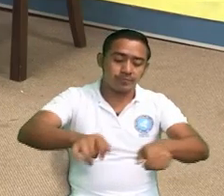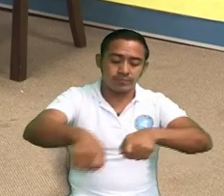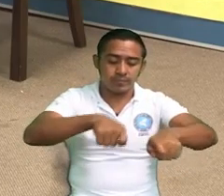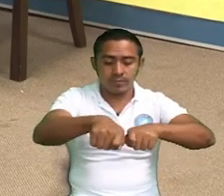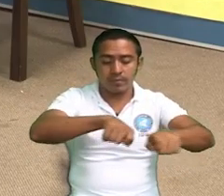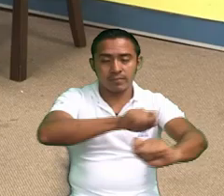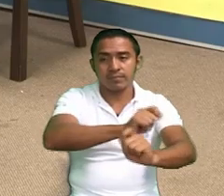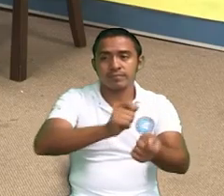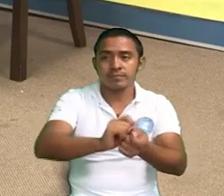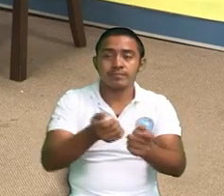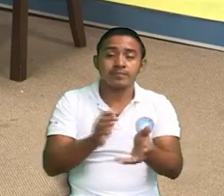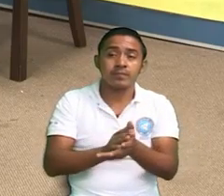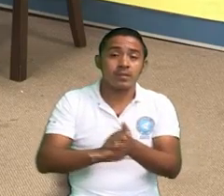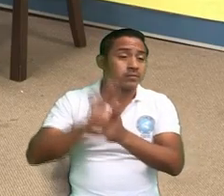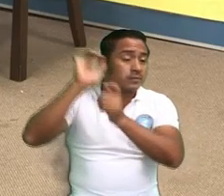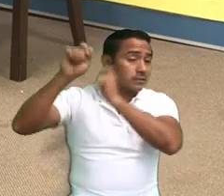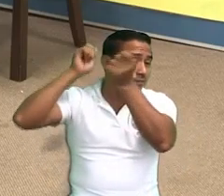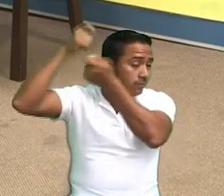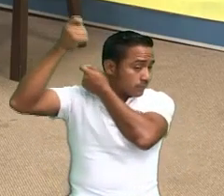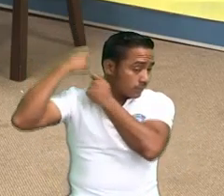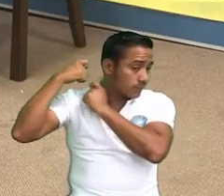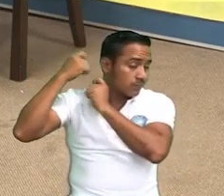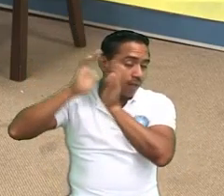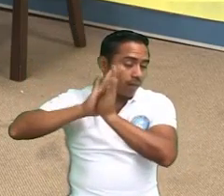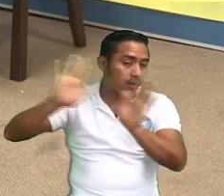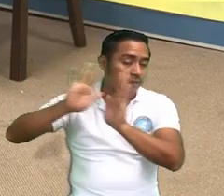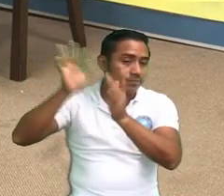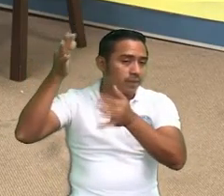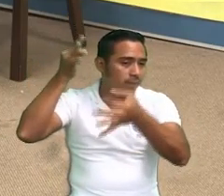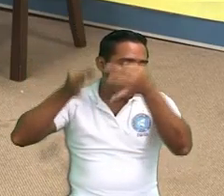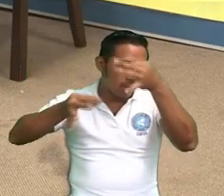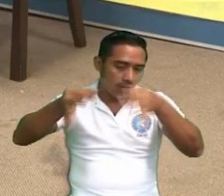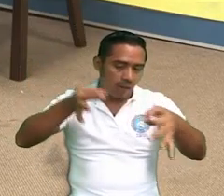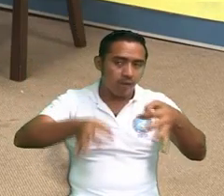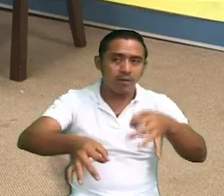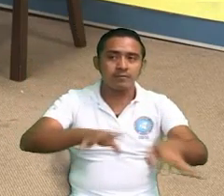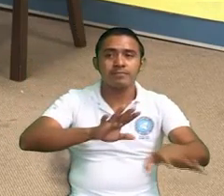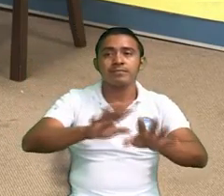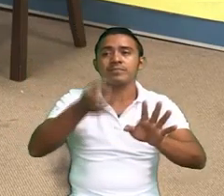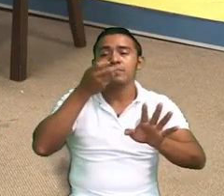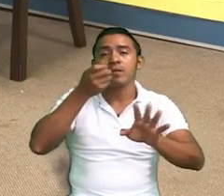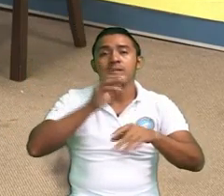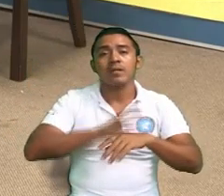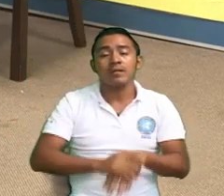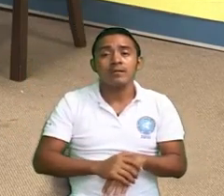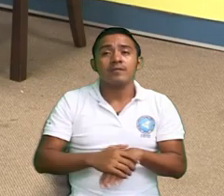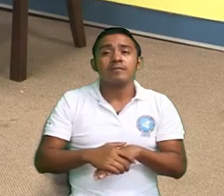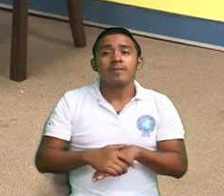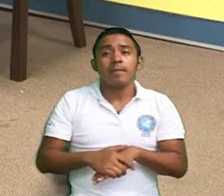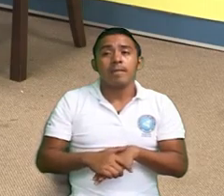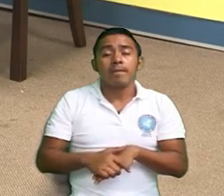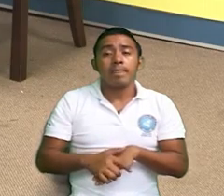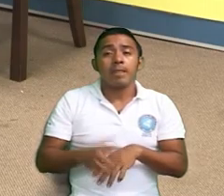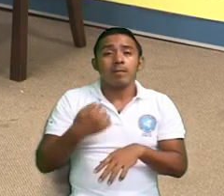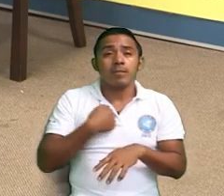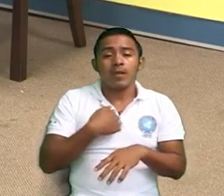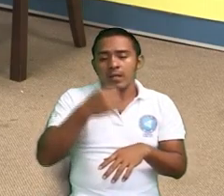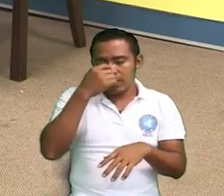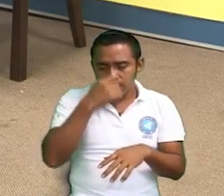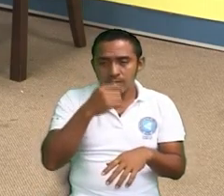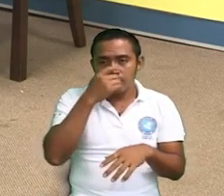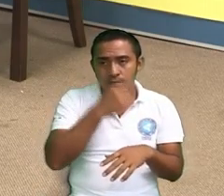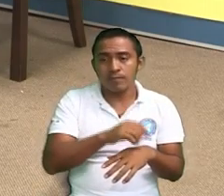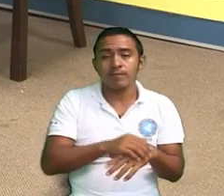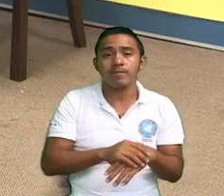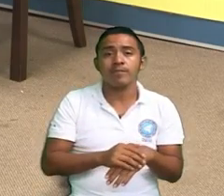bien, el amarrarse el cabello para evitar que caigan cabellos sobre Claro. la comida. Si ando con gripe,